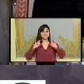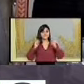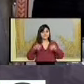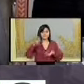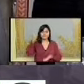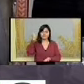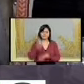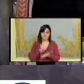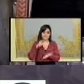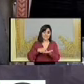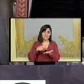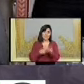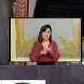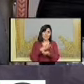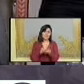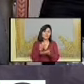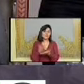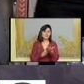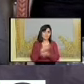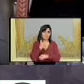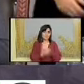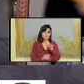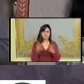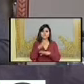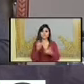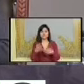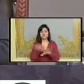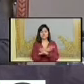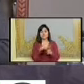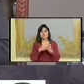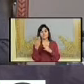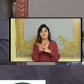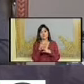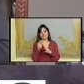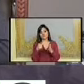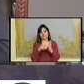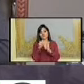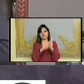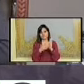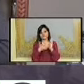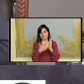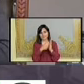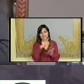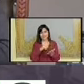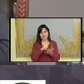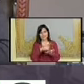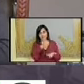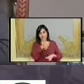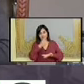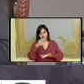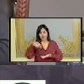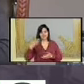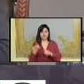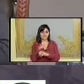Aprobado en todos sus términos, el dictamen con minuta de decreto por el que se reforma la fracción décima primera del artículo 57 de la Ley de Ingresos del Municipio de Puebla